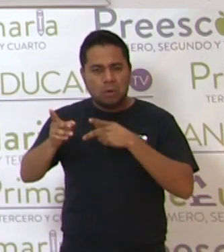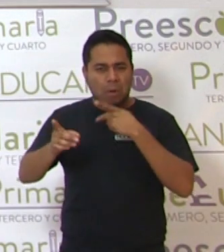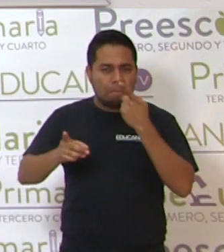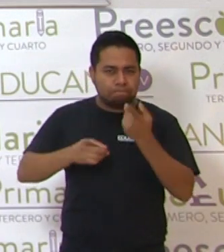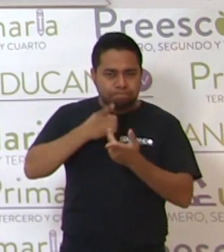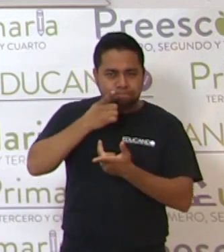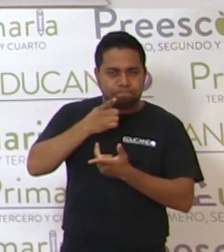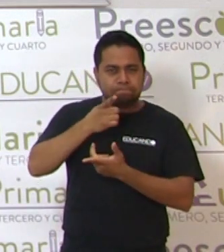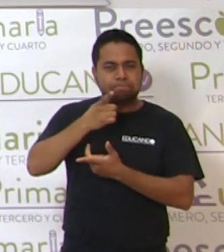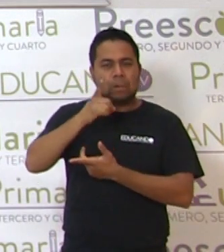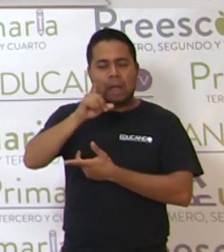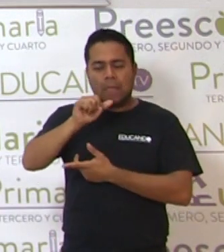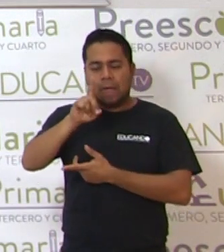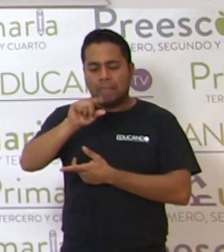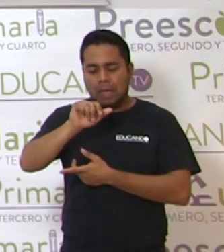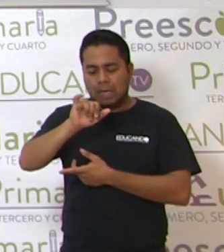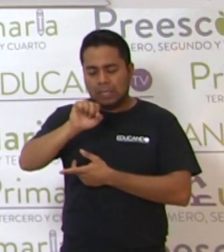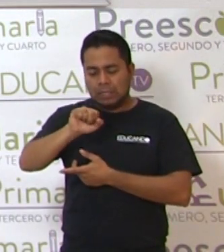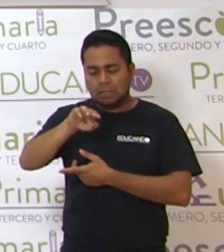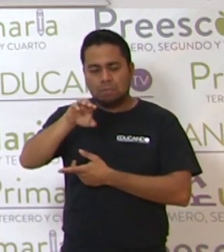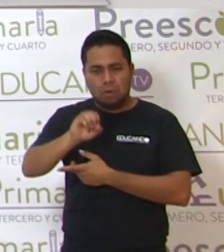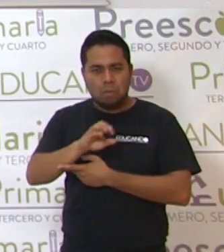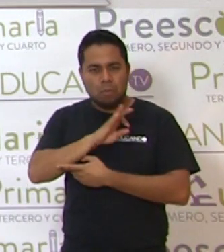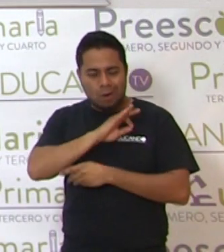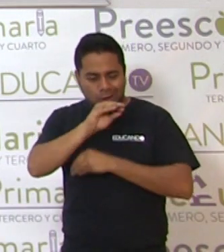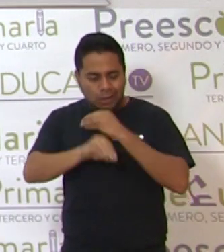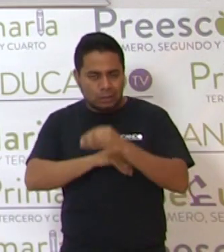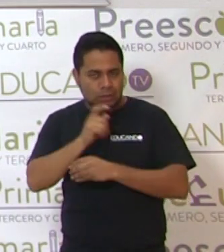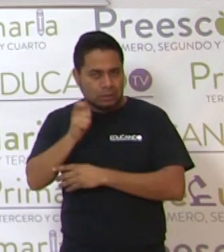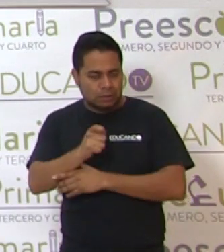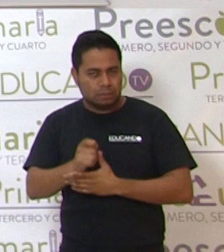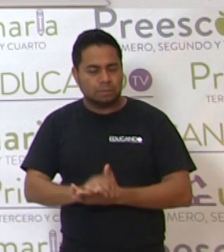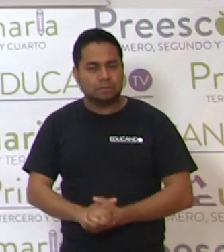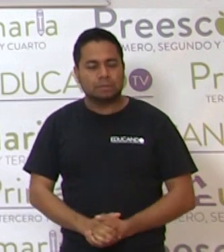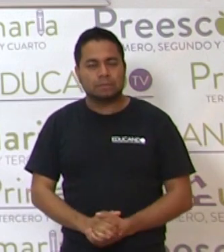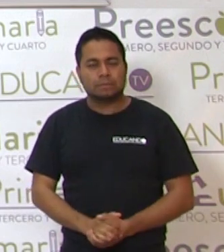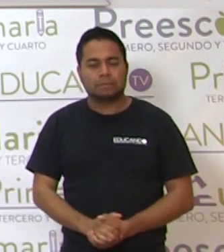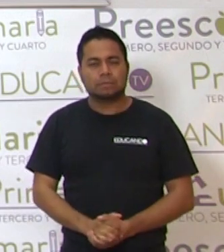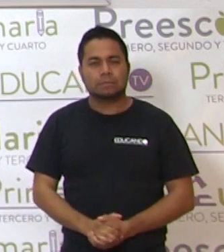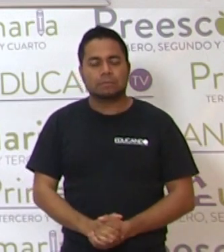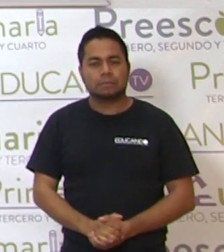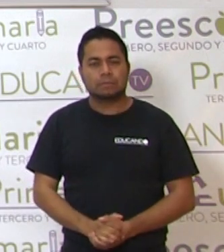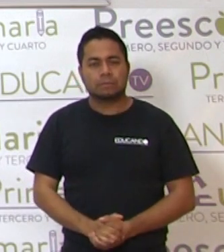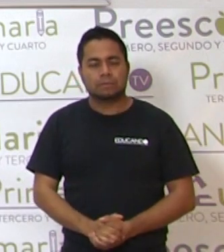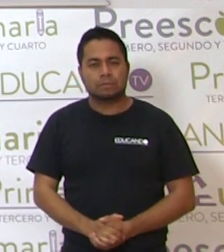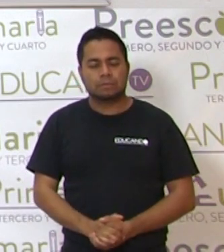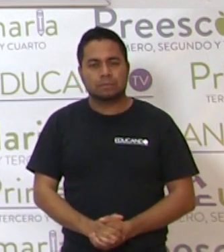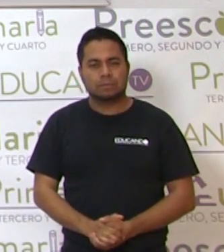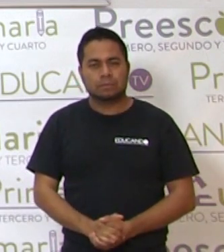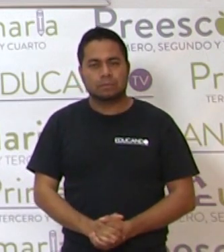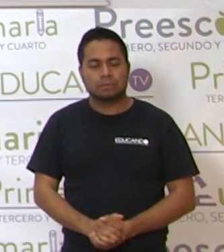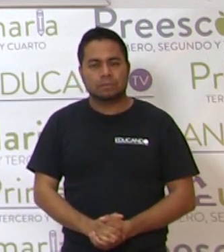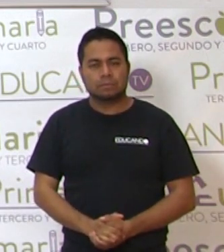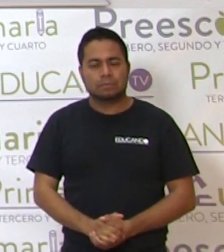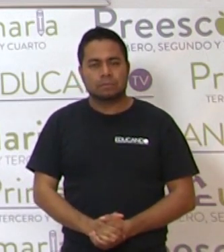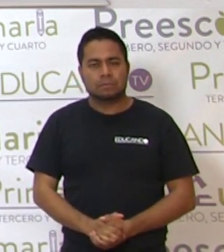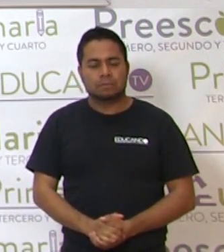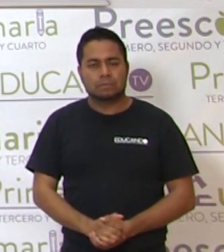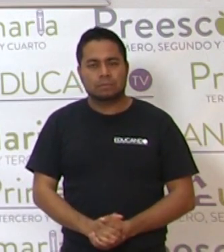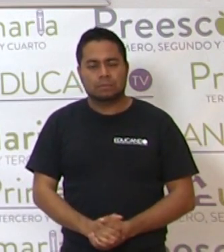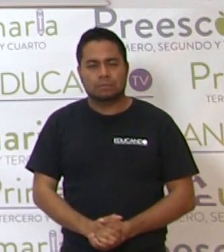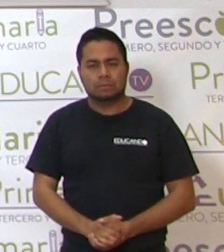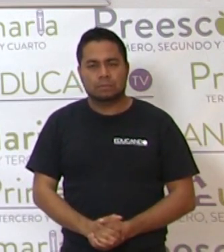dadaísmo o la poesía dadaísta. Bien, vamos a seguir ahora con la